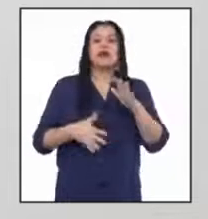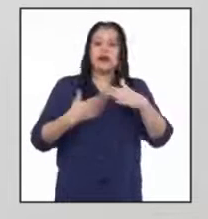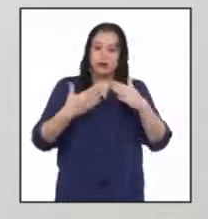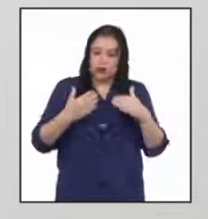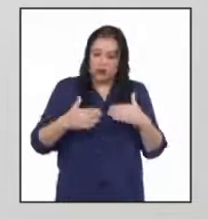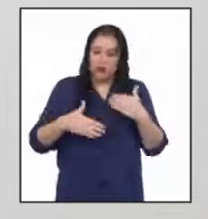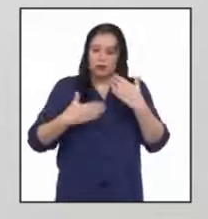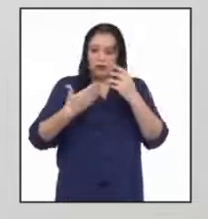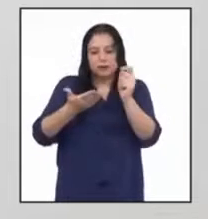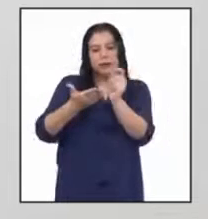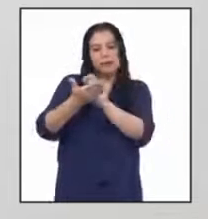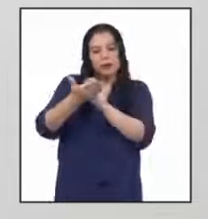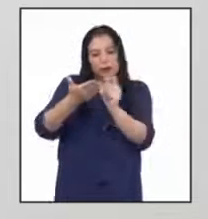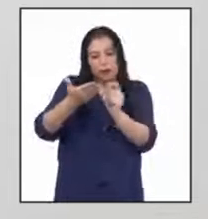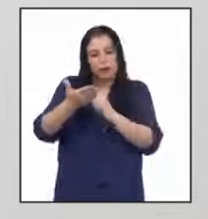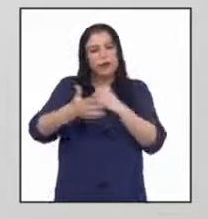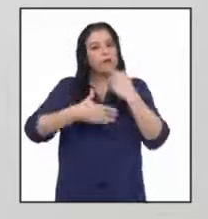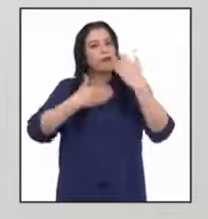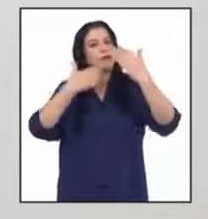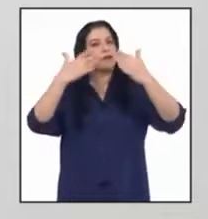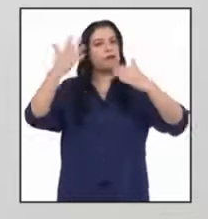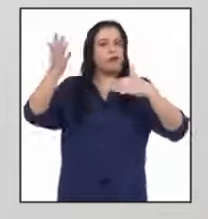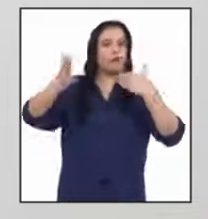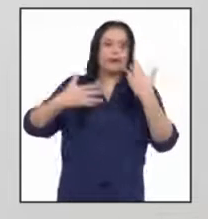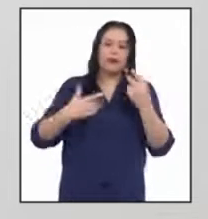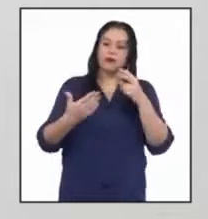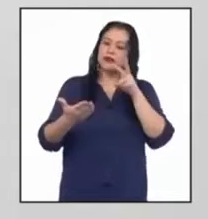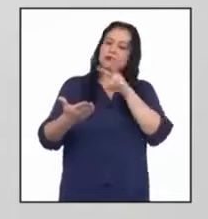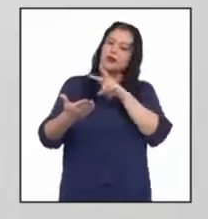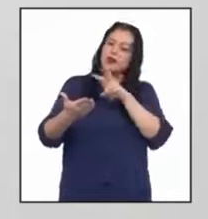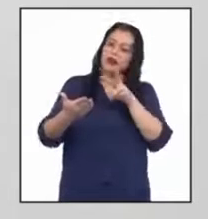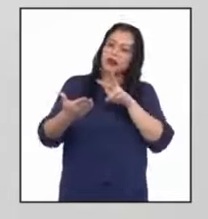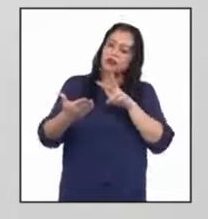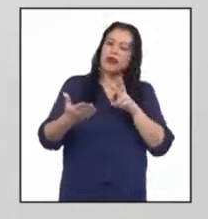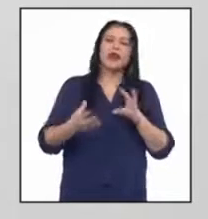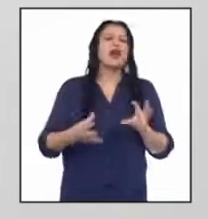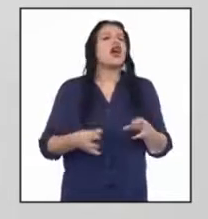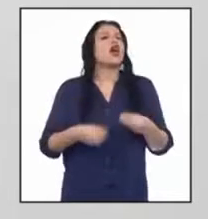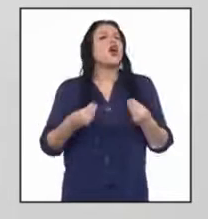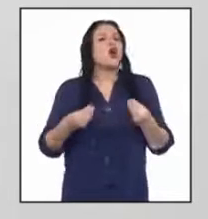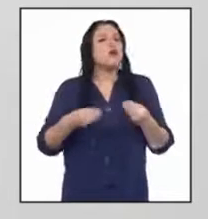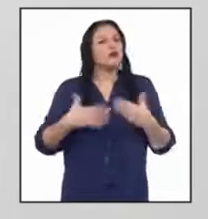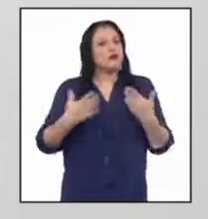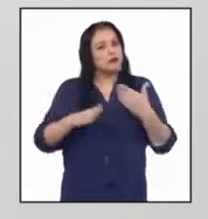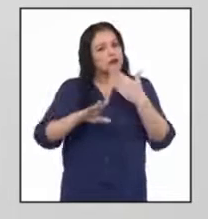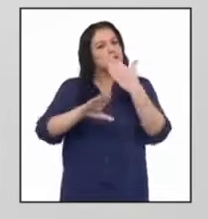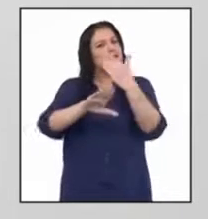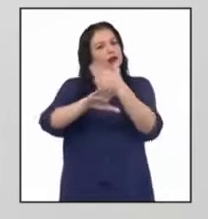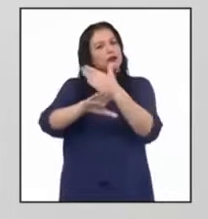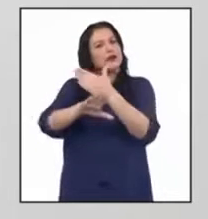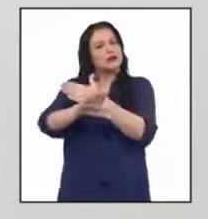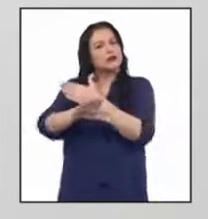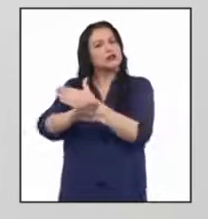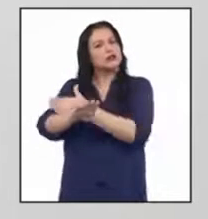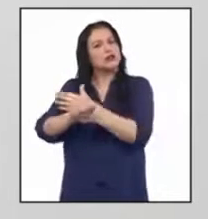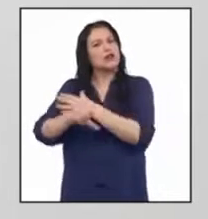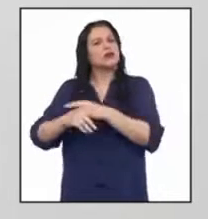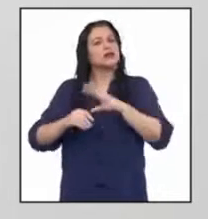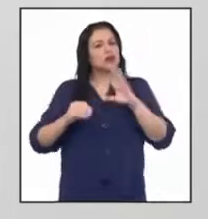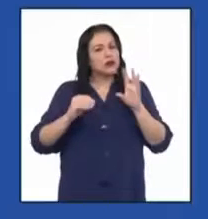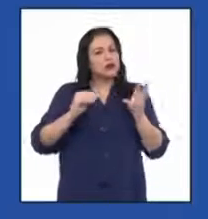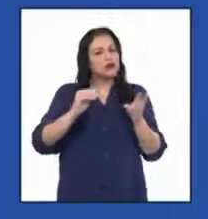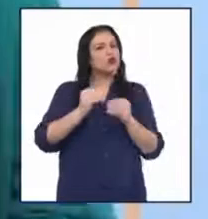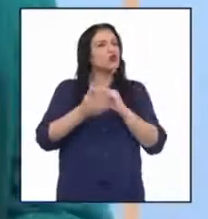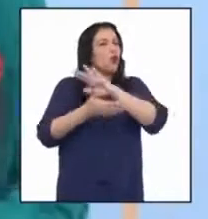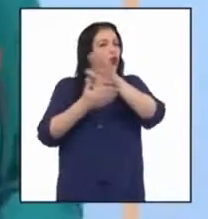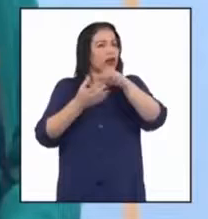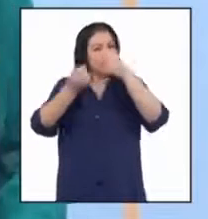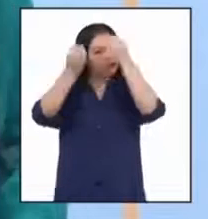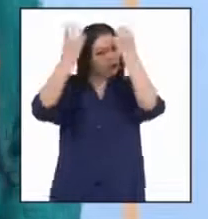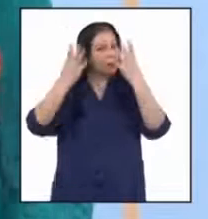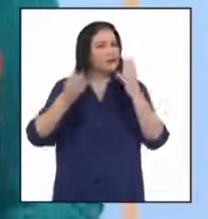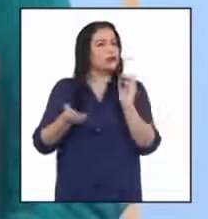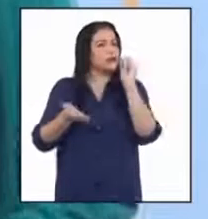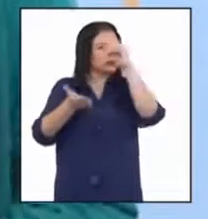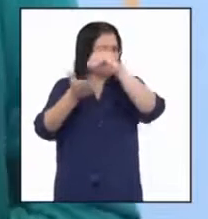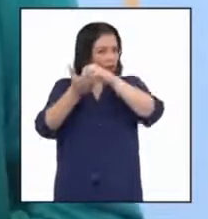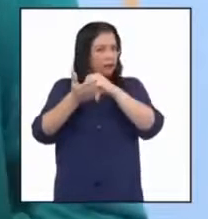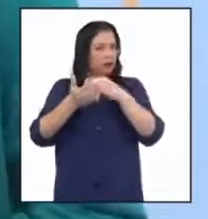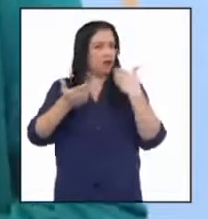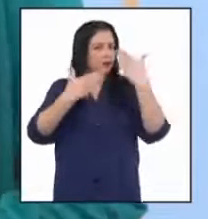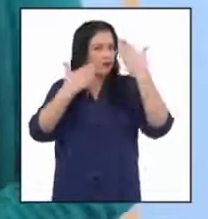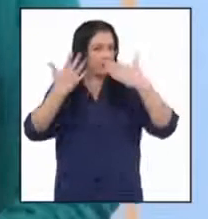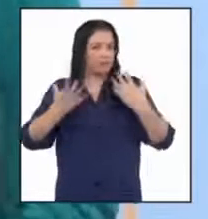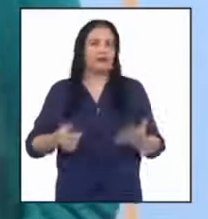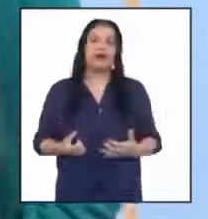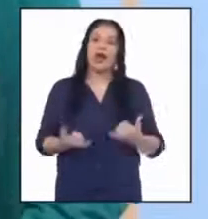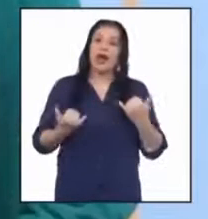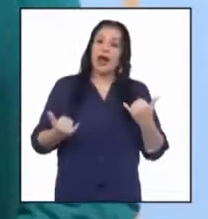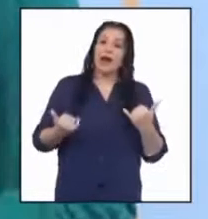desarrollando el monólogo vamos a darnos cuenta en qué medida estamos avanzando con la extensión del contenido. Ahora, chicas y